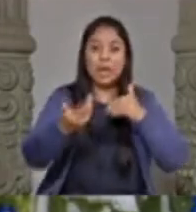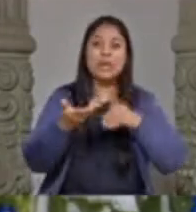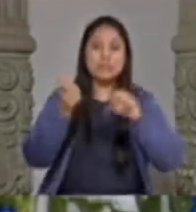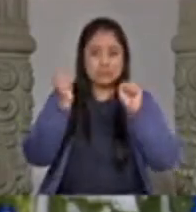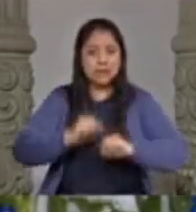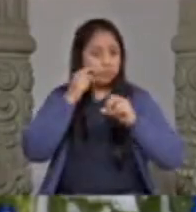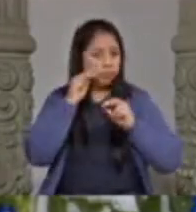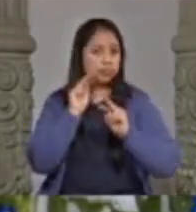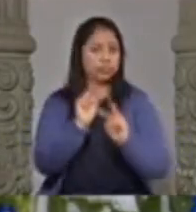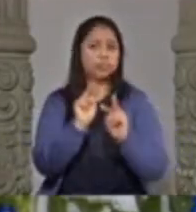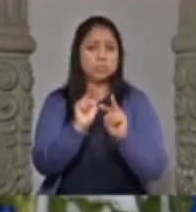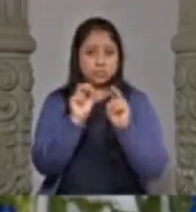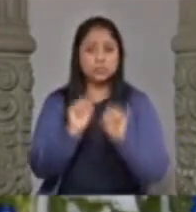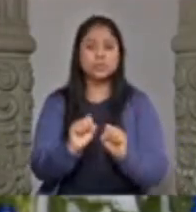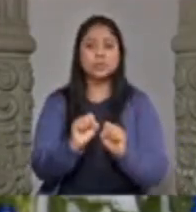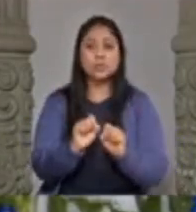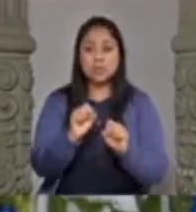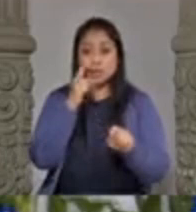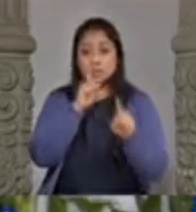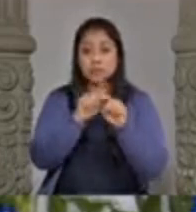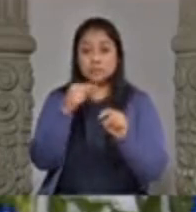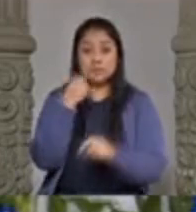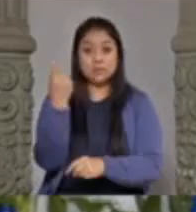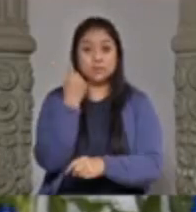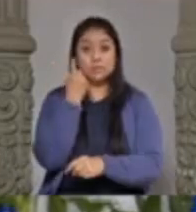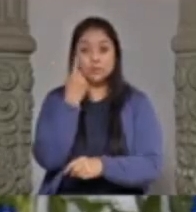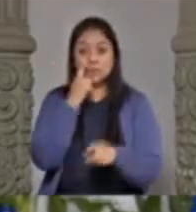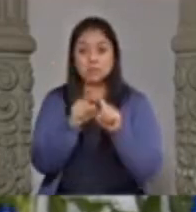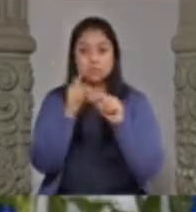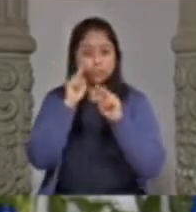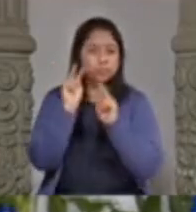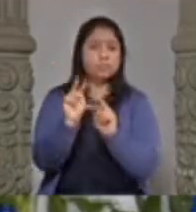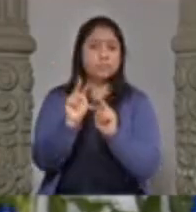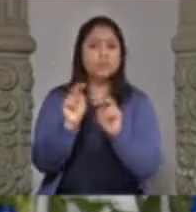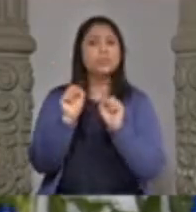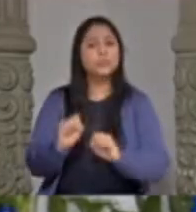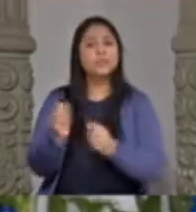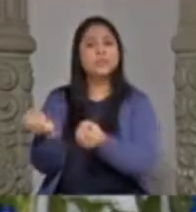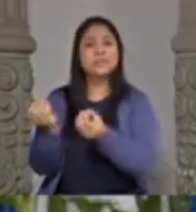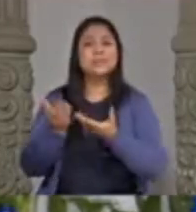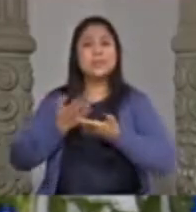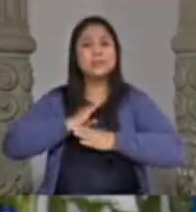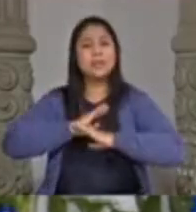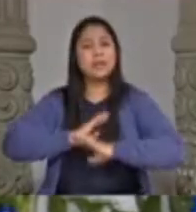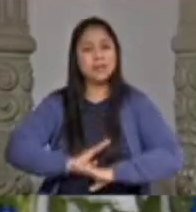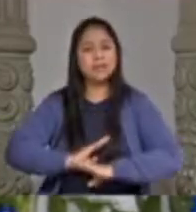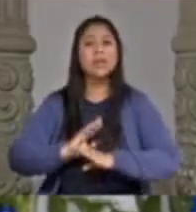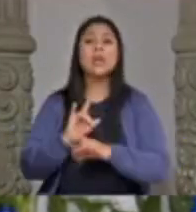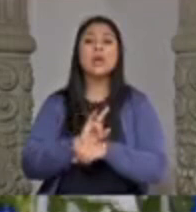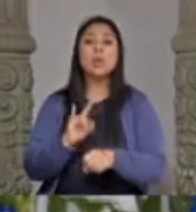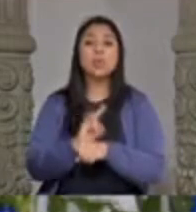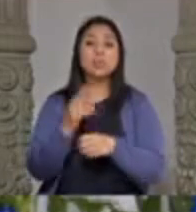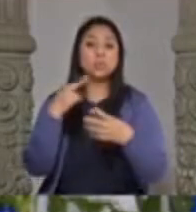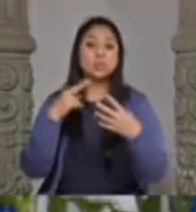verificable, que al final la verificación nos puede dar la tranquilidad de que el uso de los recursos es el